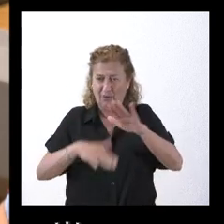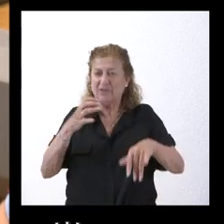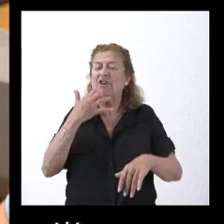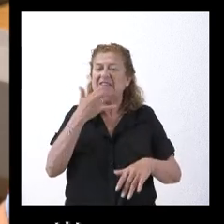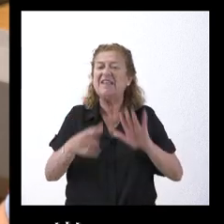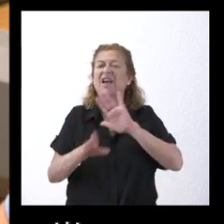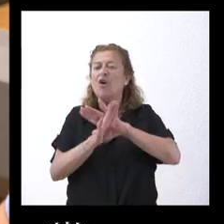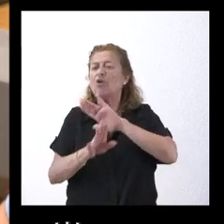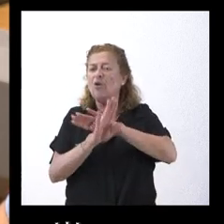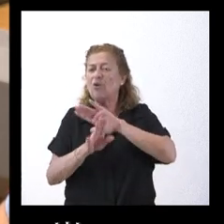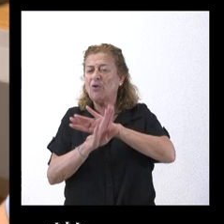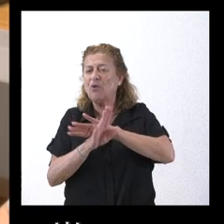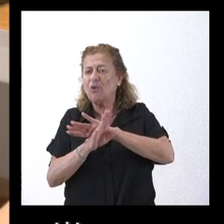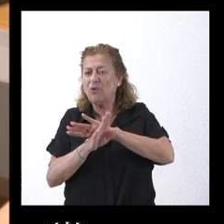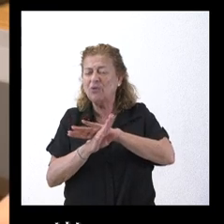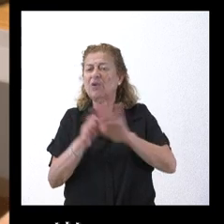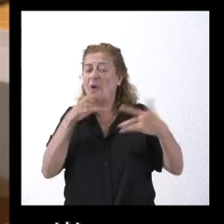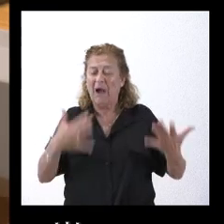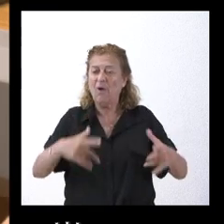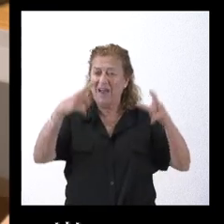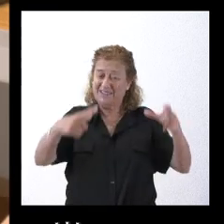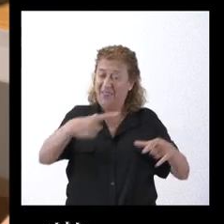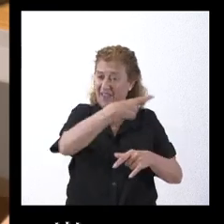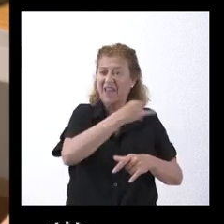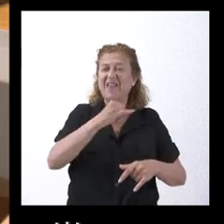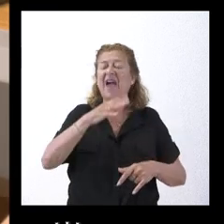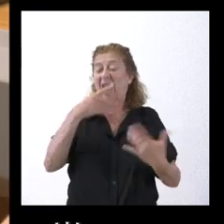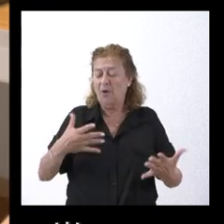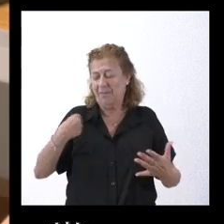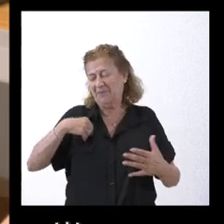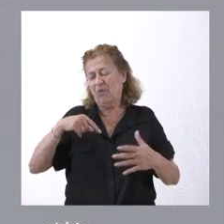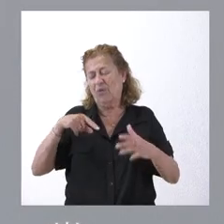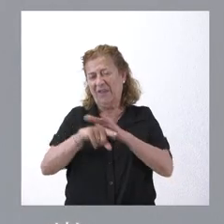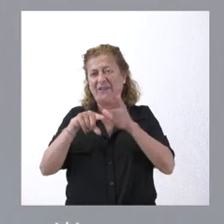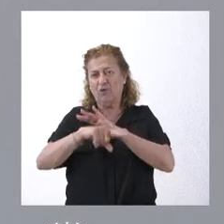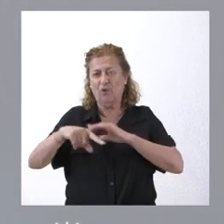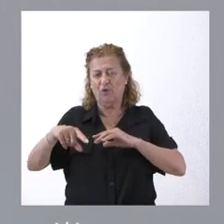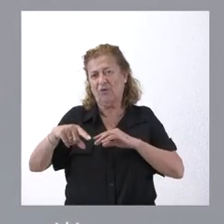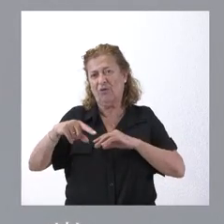mantiene la actual sede y el actual director gerente.